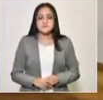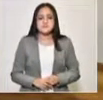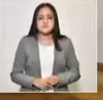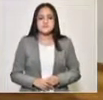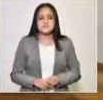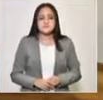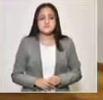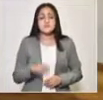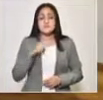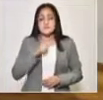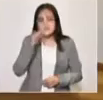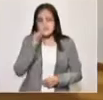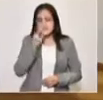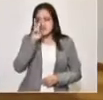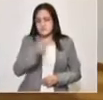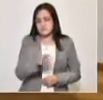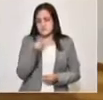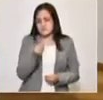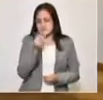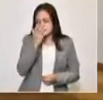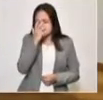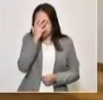Lo de ayer fue vergonzoso,